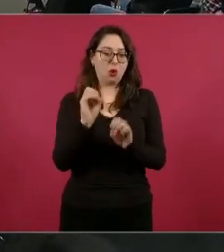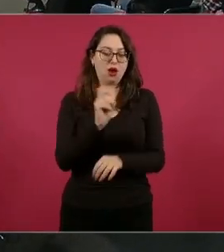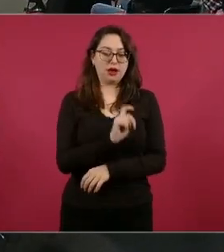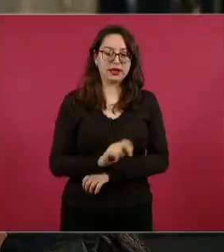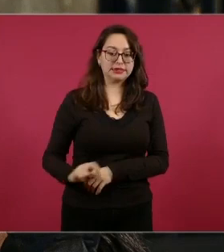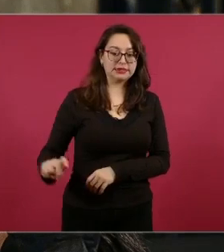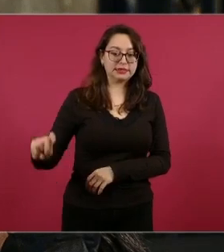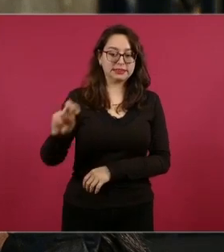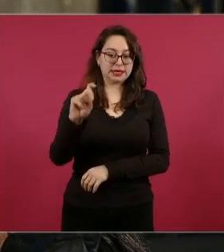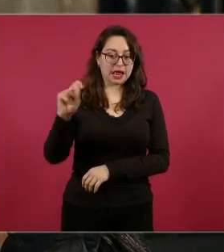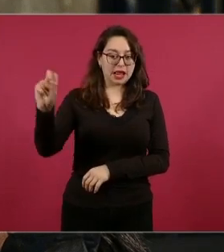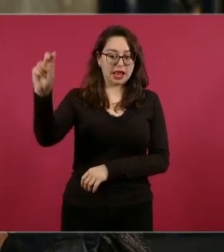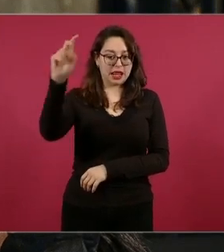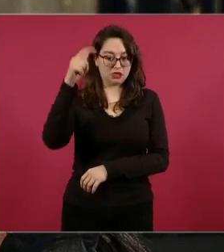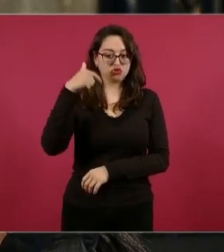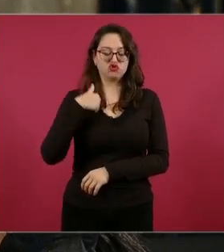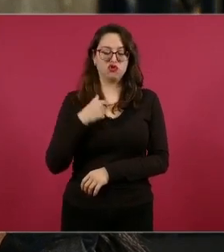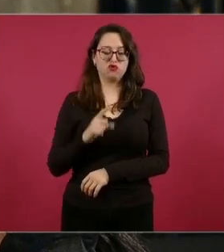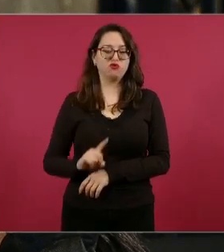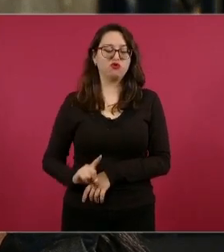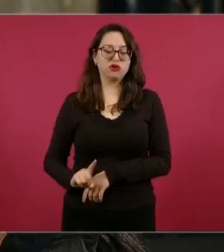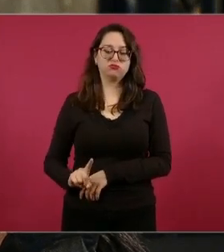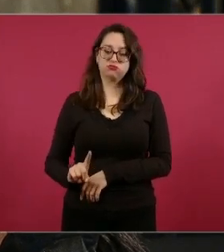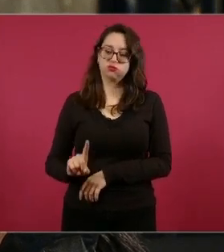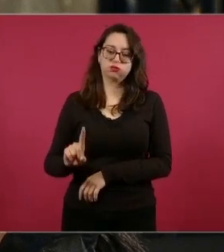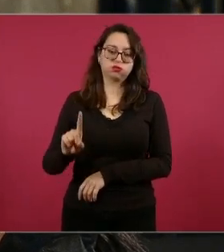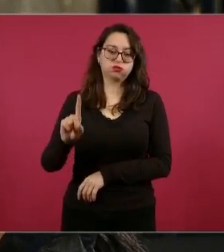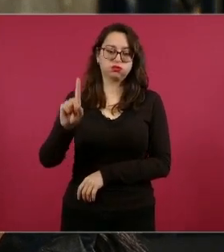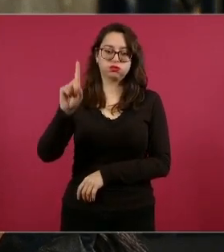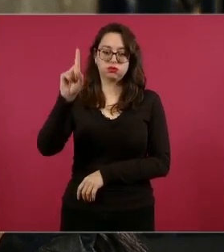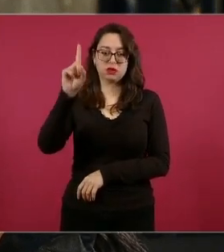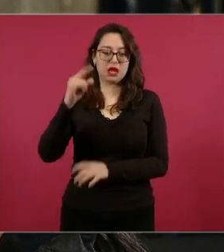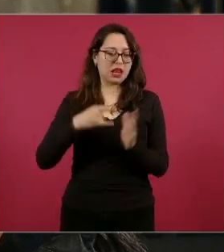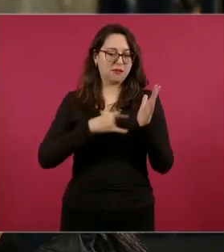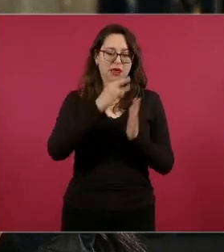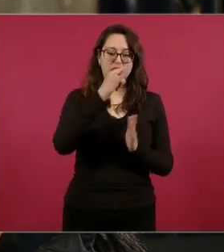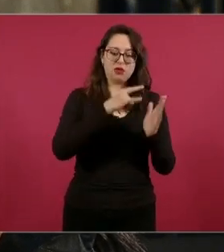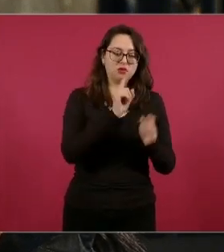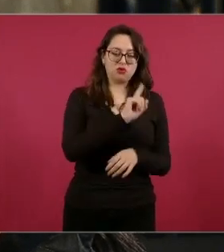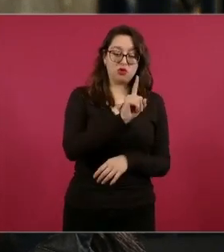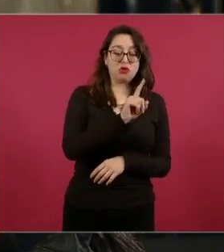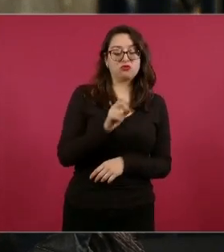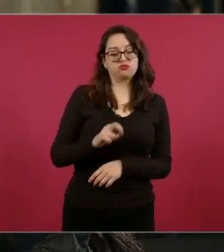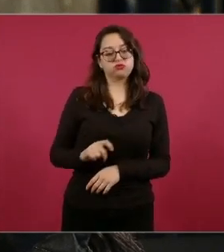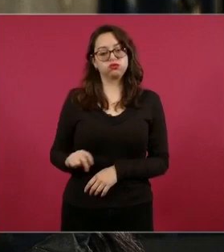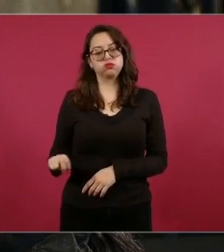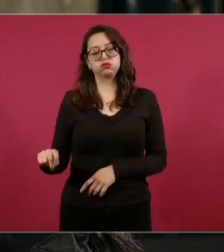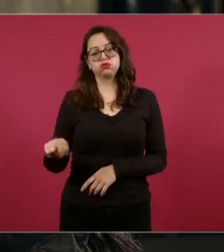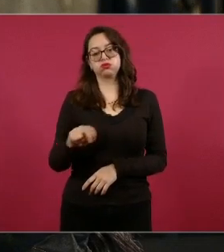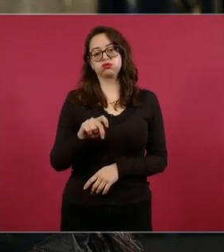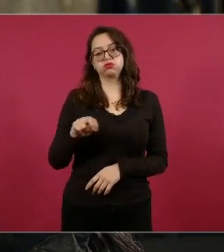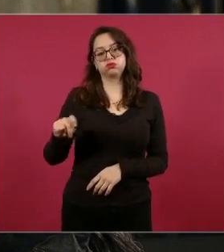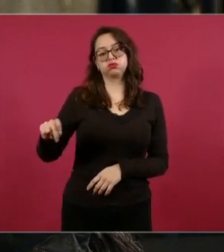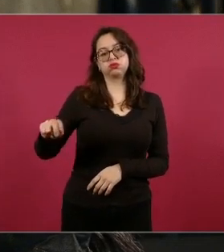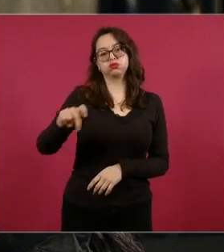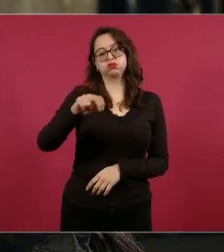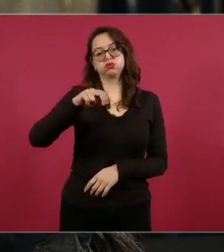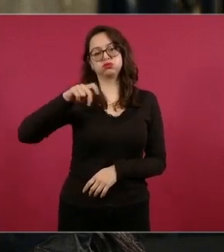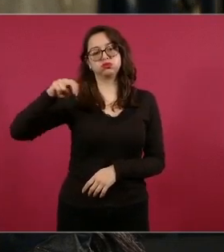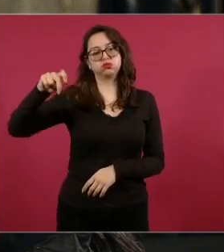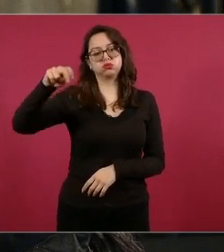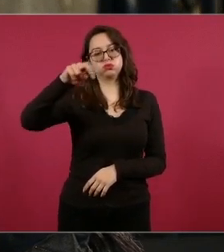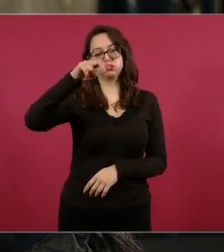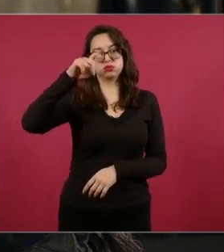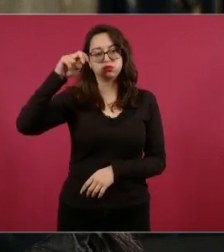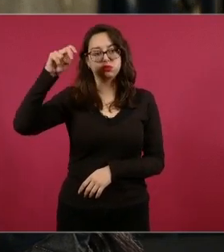escaleras. Subí los 6 pisos, no por el elevador, estaba bloqueado, subí por las escaleras y